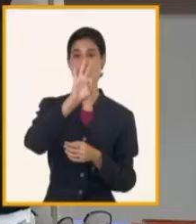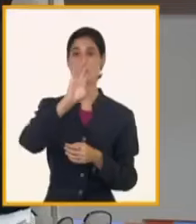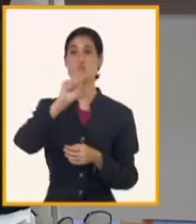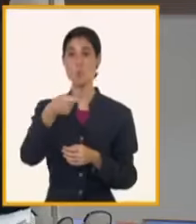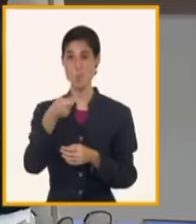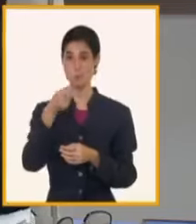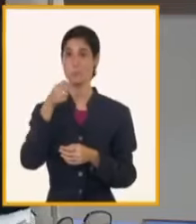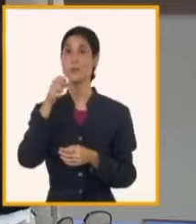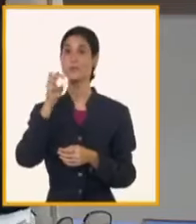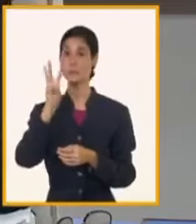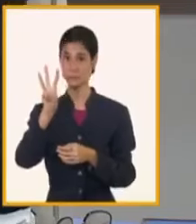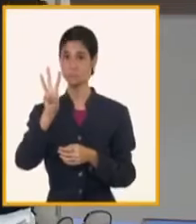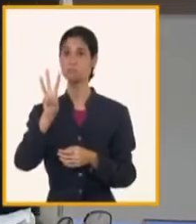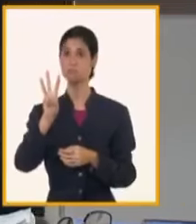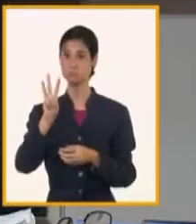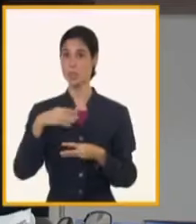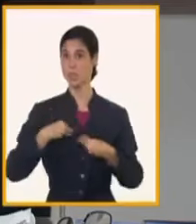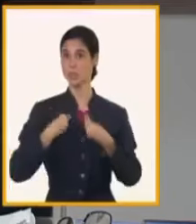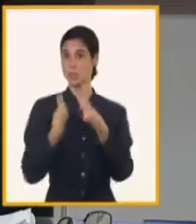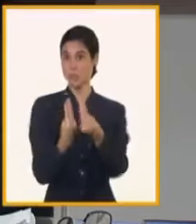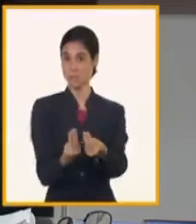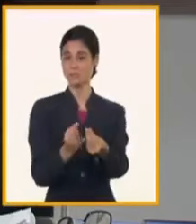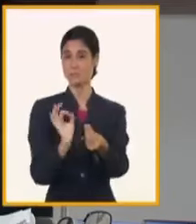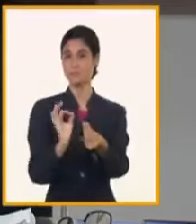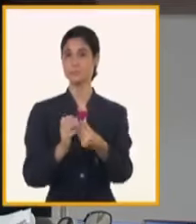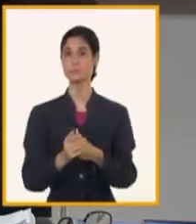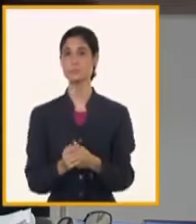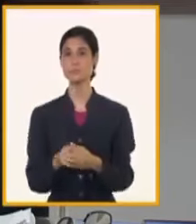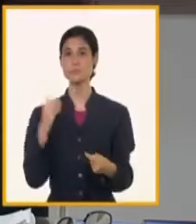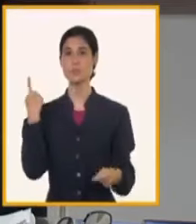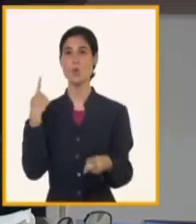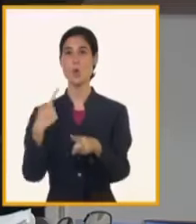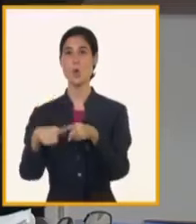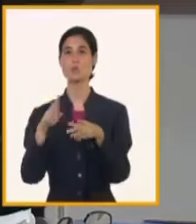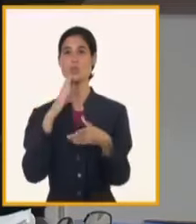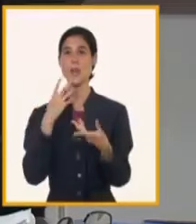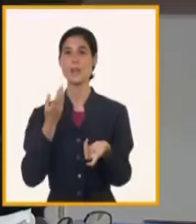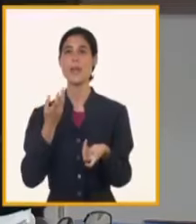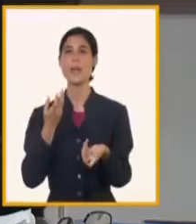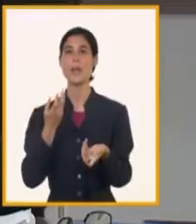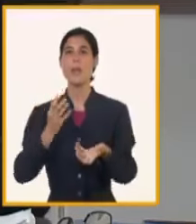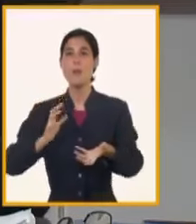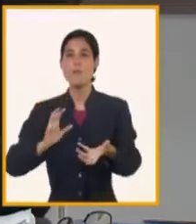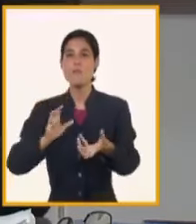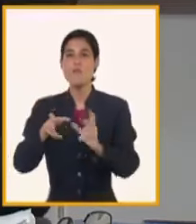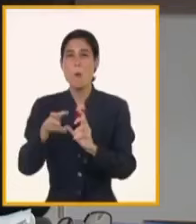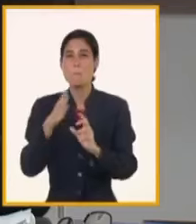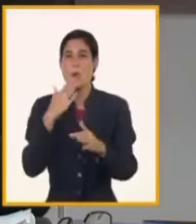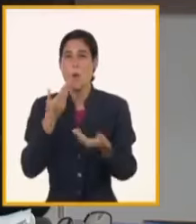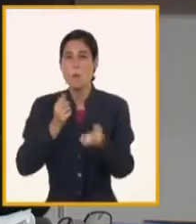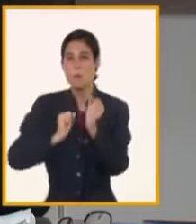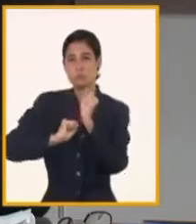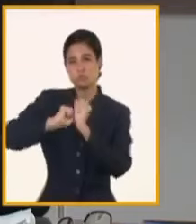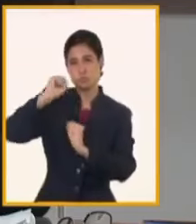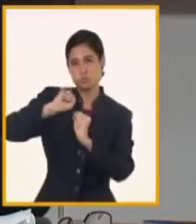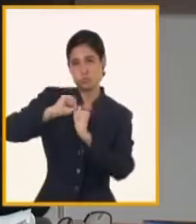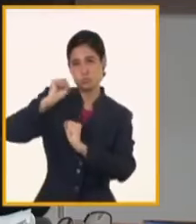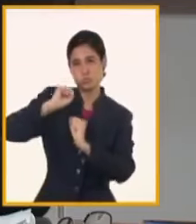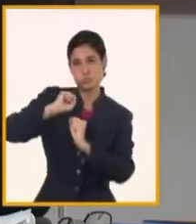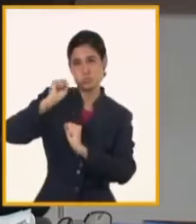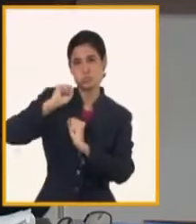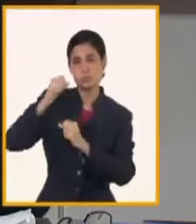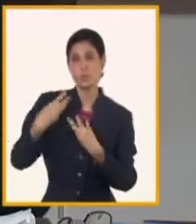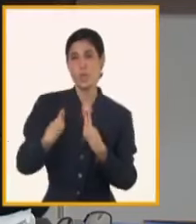diaria las patanas lo que comúnmente se conoce como las patanas habíamos planificado que entregaran 11,3 gwh